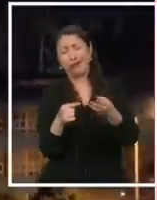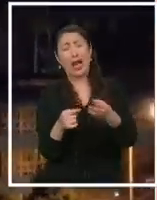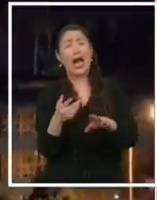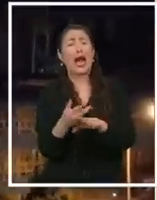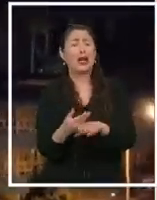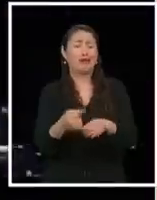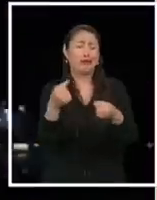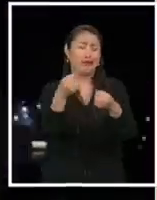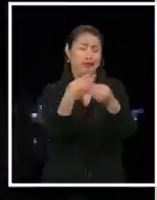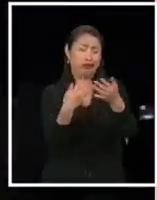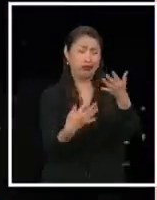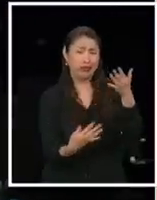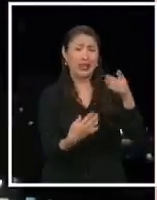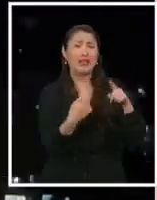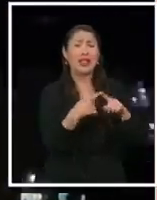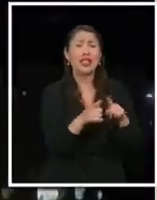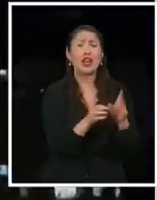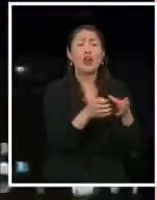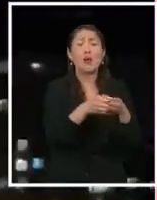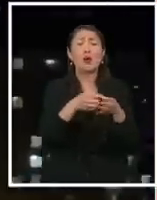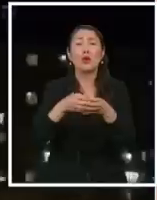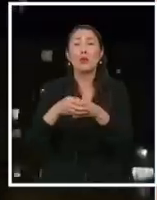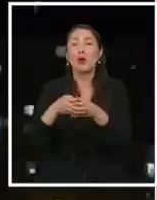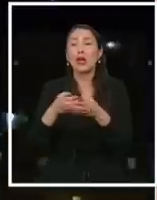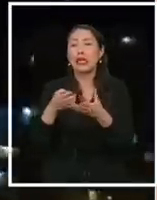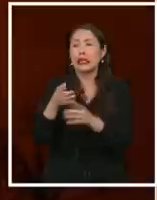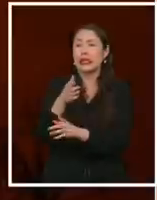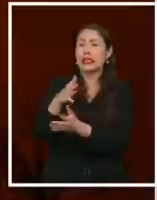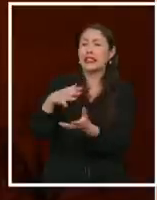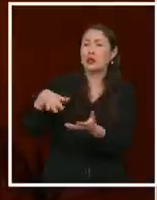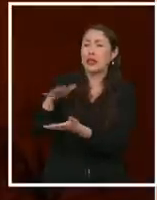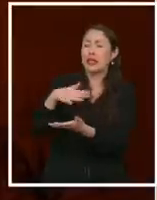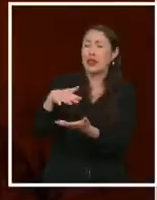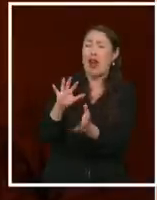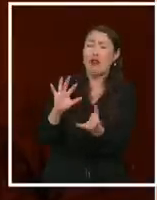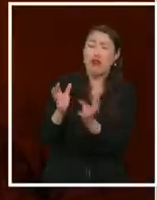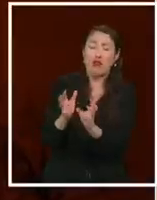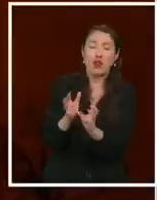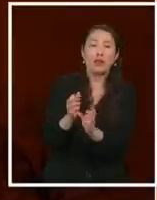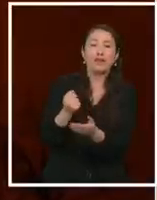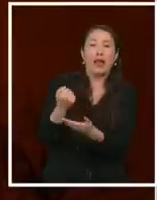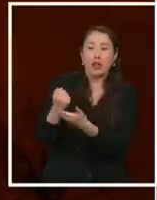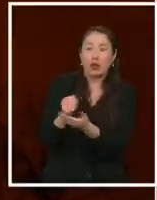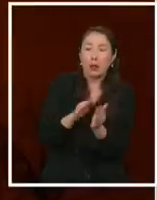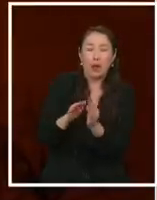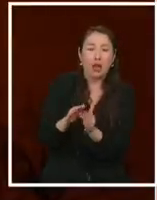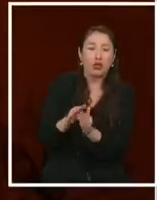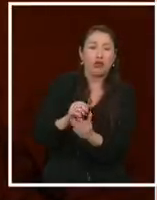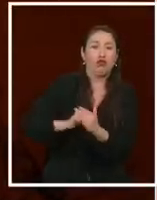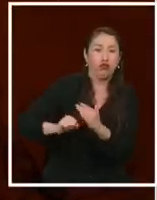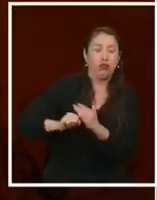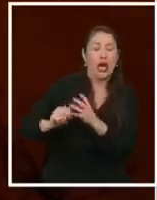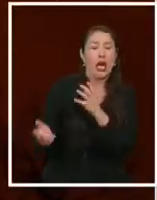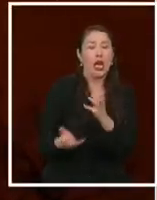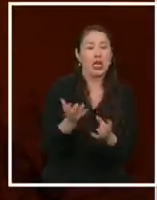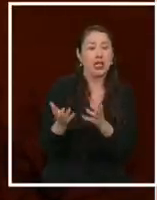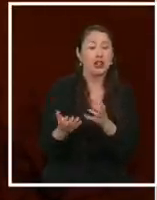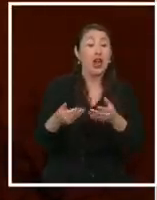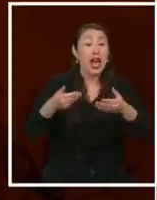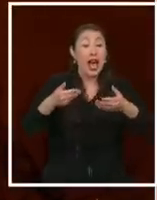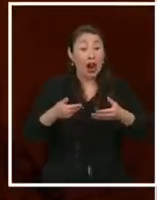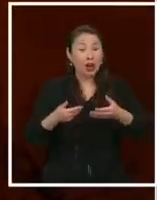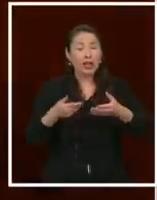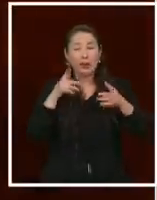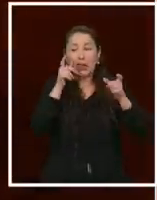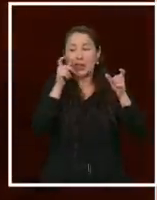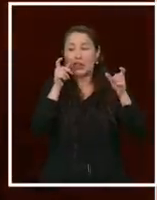de unidades del Sistema de Prevención y Respuesta ante Desastres en terreno combatiendo el incendio. Aún estamos en la etapa de despliegue y de control. A